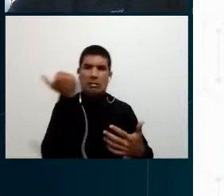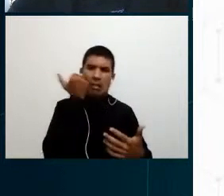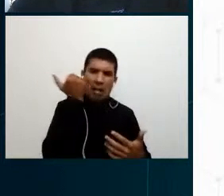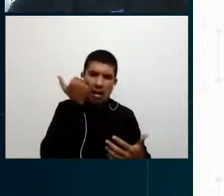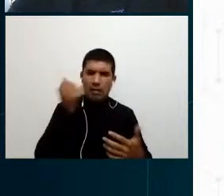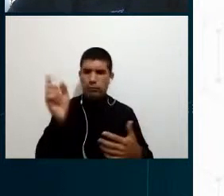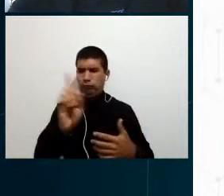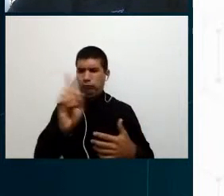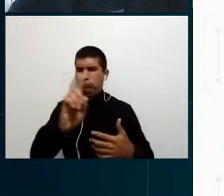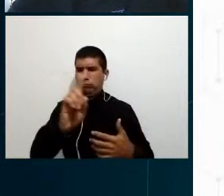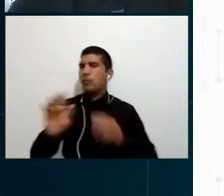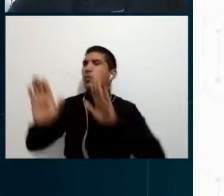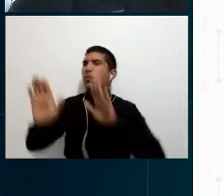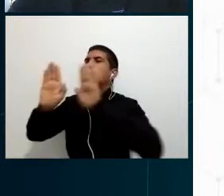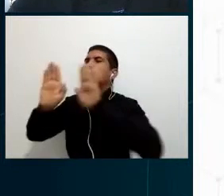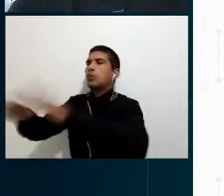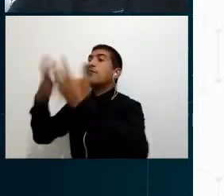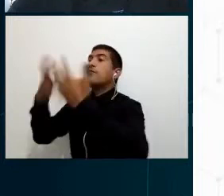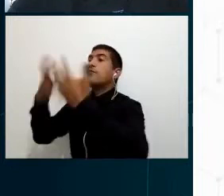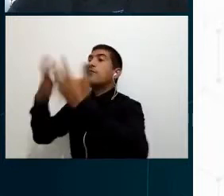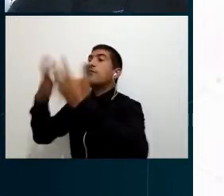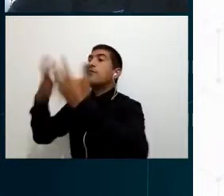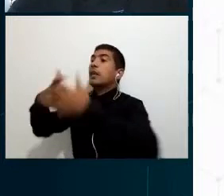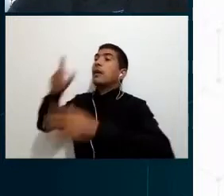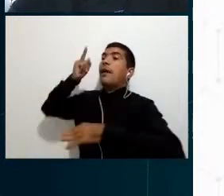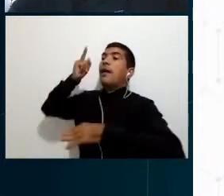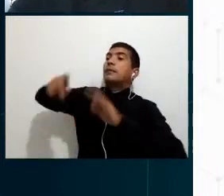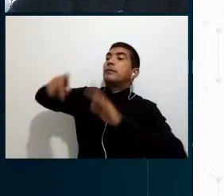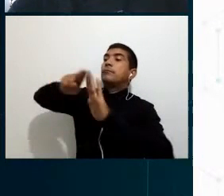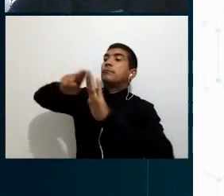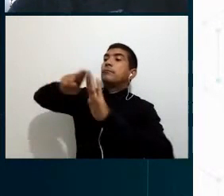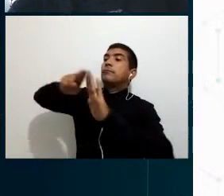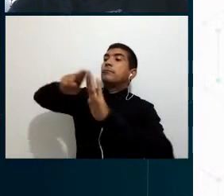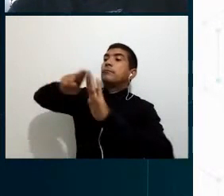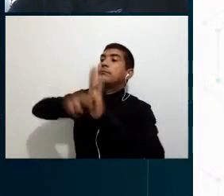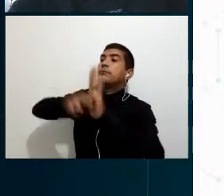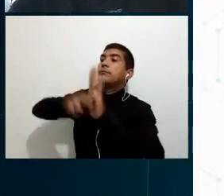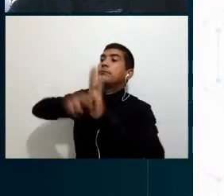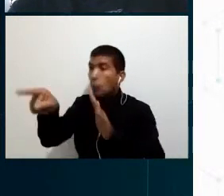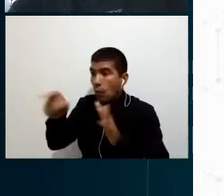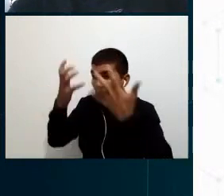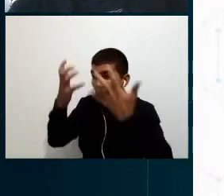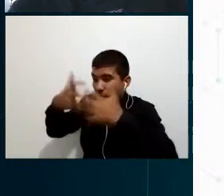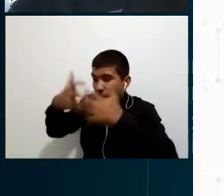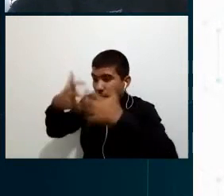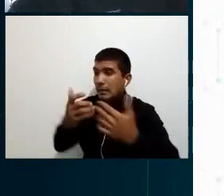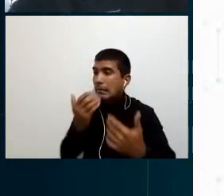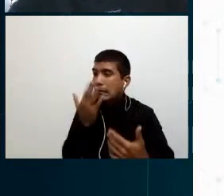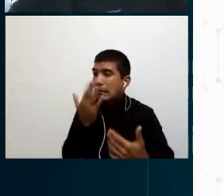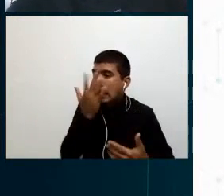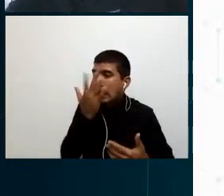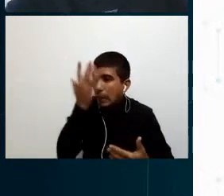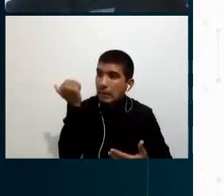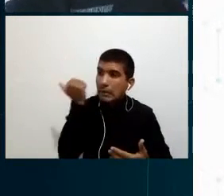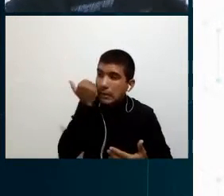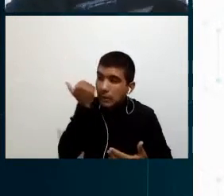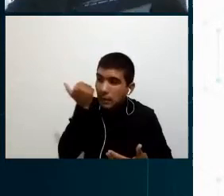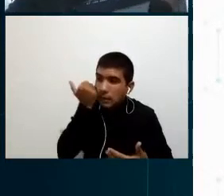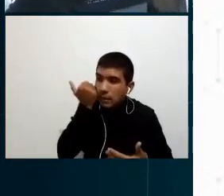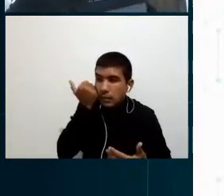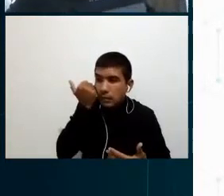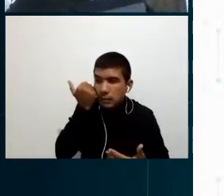superiores al 0.5% por año. Entonces eso les declara que los